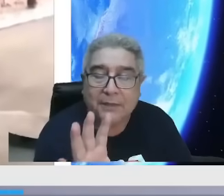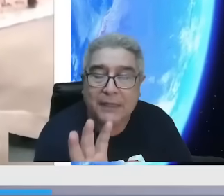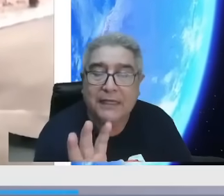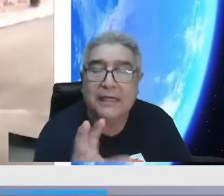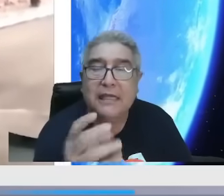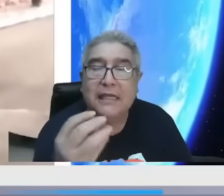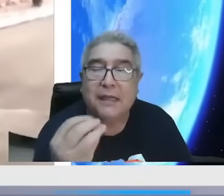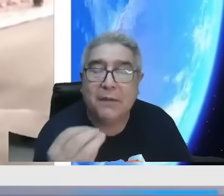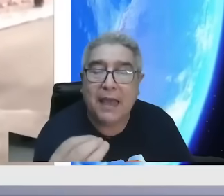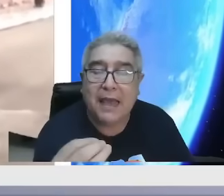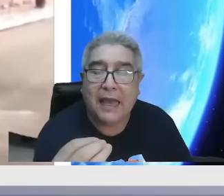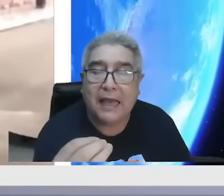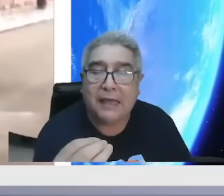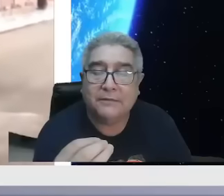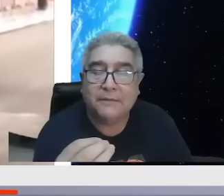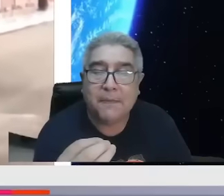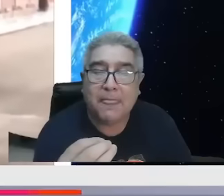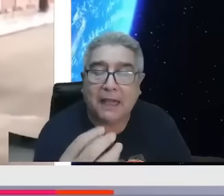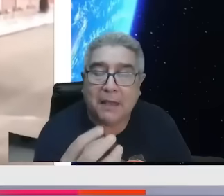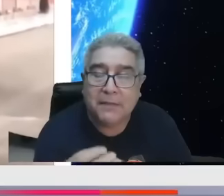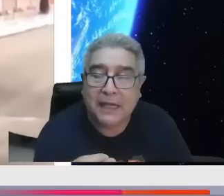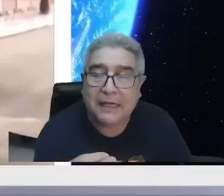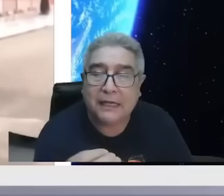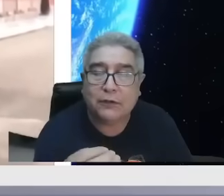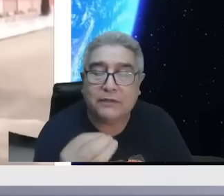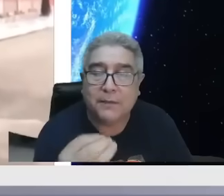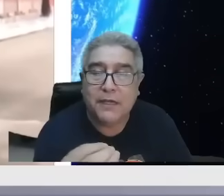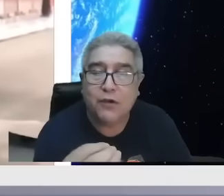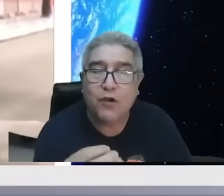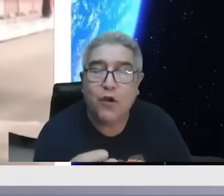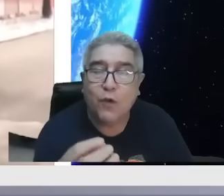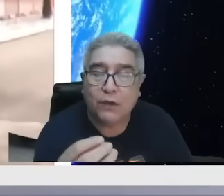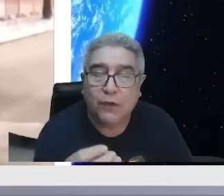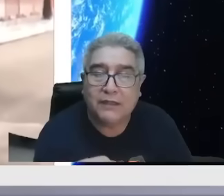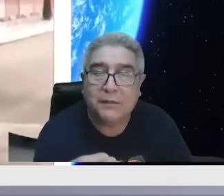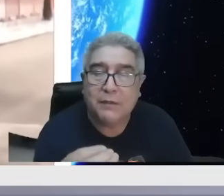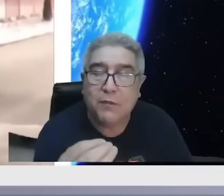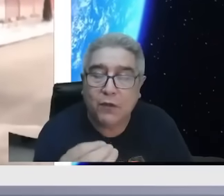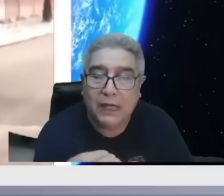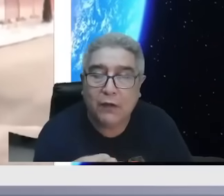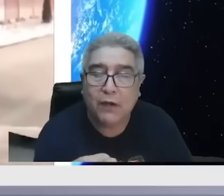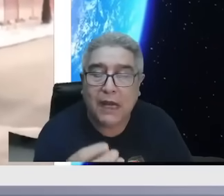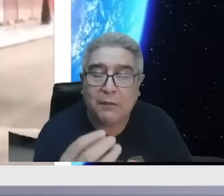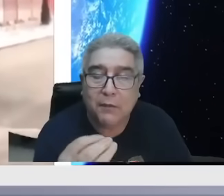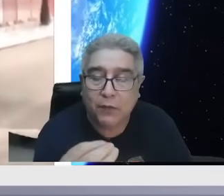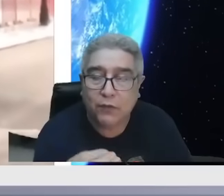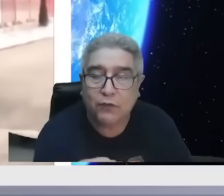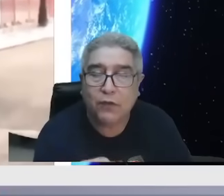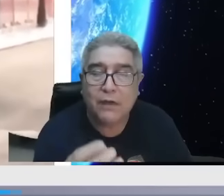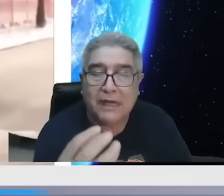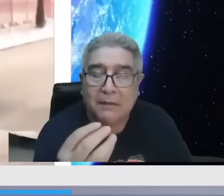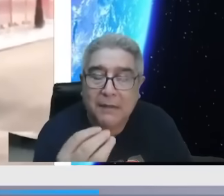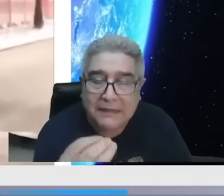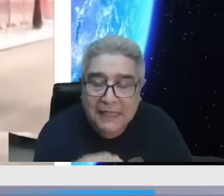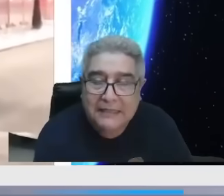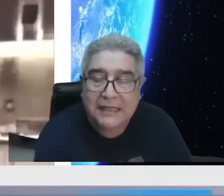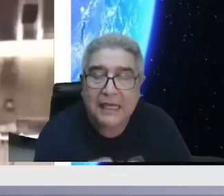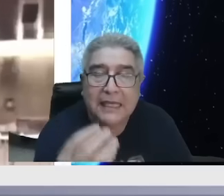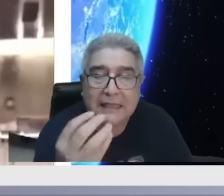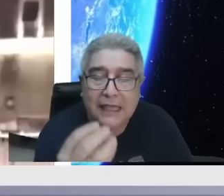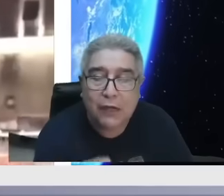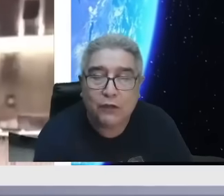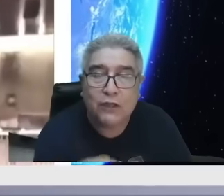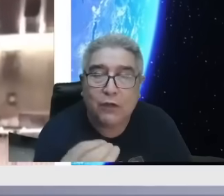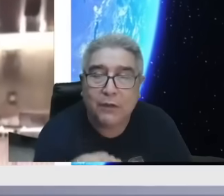de exhibir que va a cambiar las cosas en México, cuando es el mismo modelo, el mismo producto, la misma